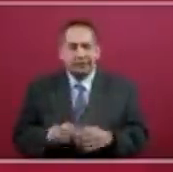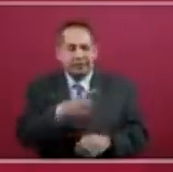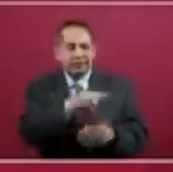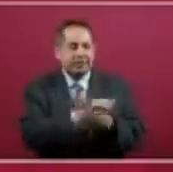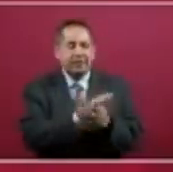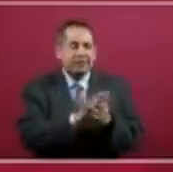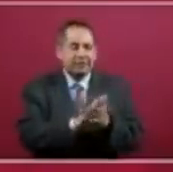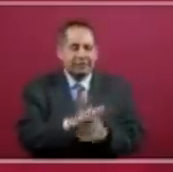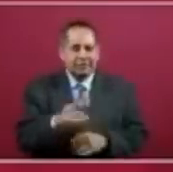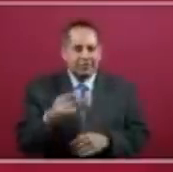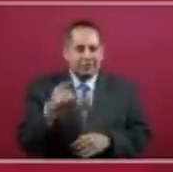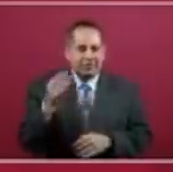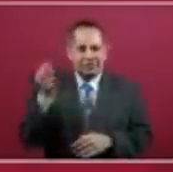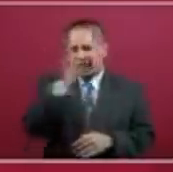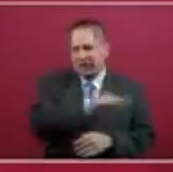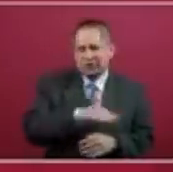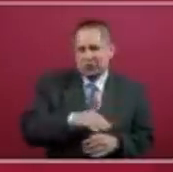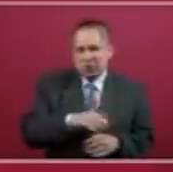falsamente